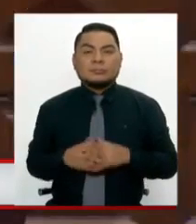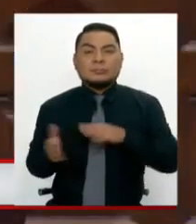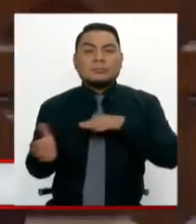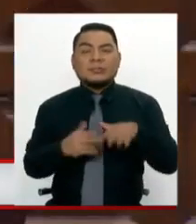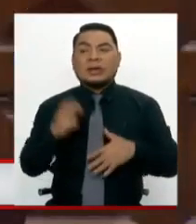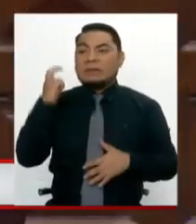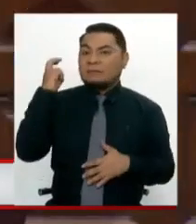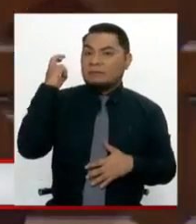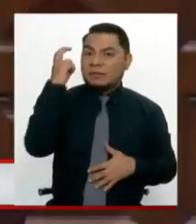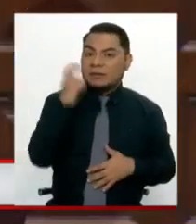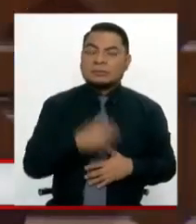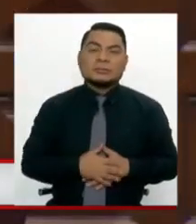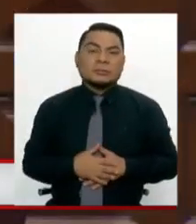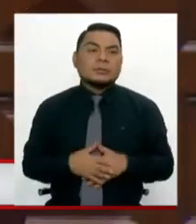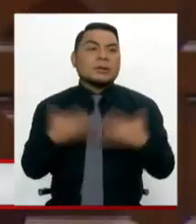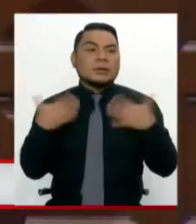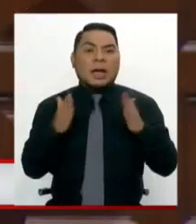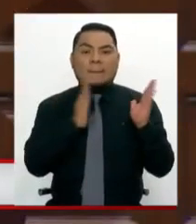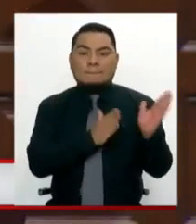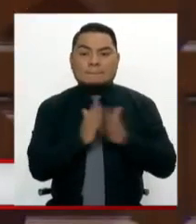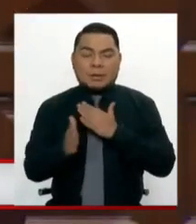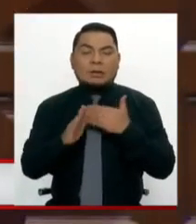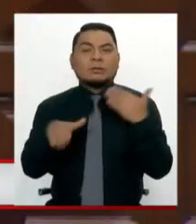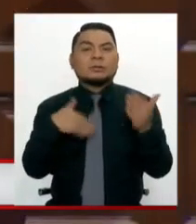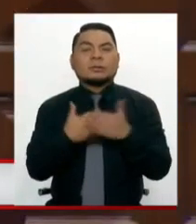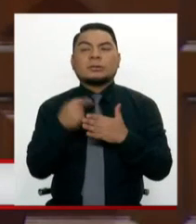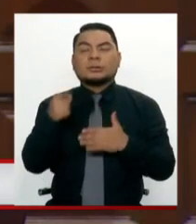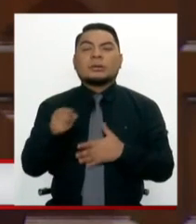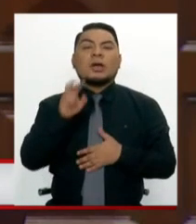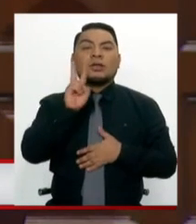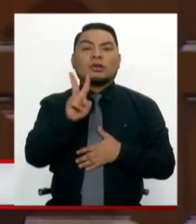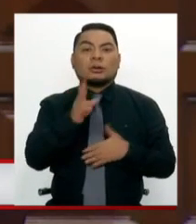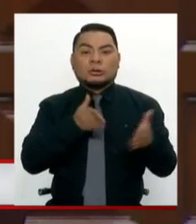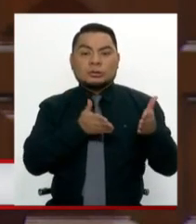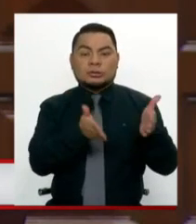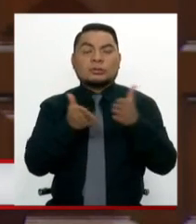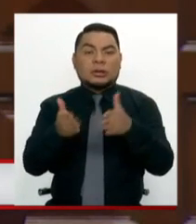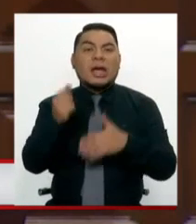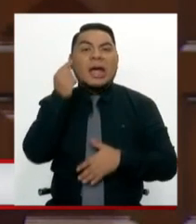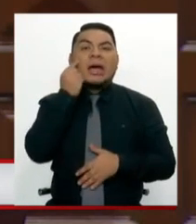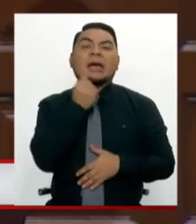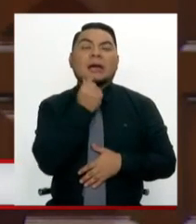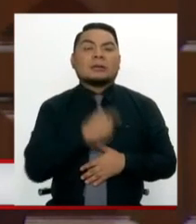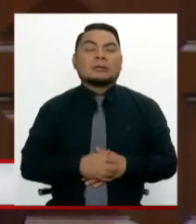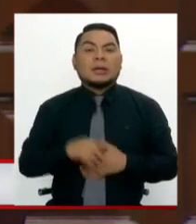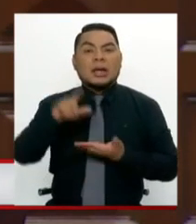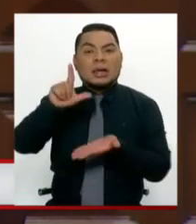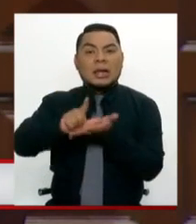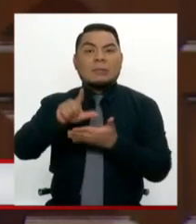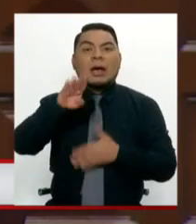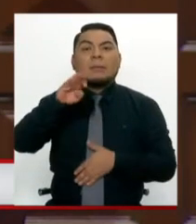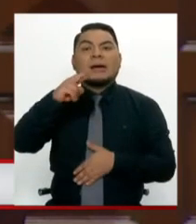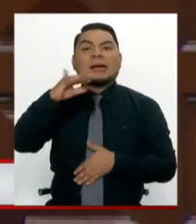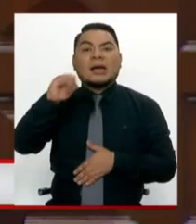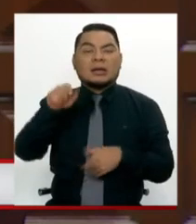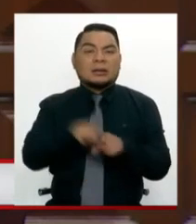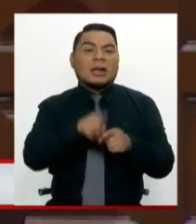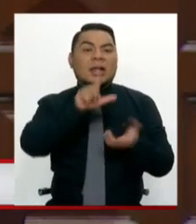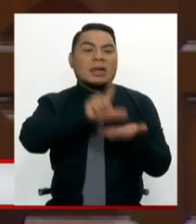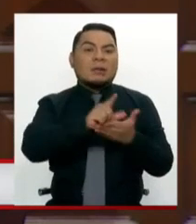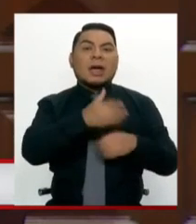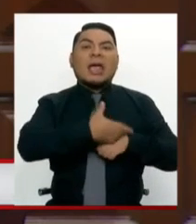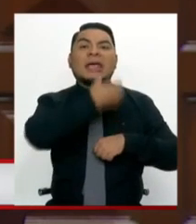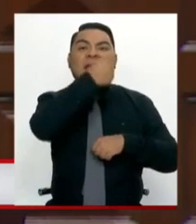Ferrocarriles. Se está preparando la intervención de dos tramos del tren Grao, Lima-Barranca y